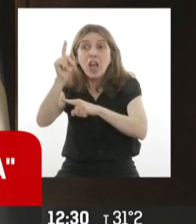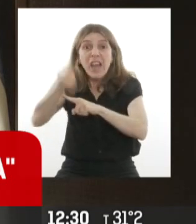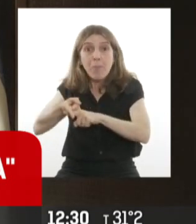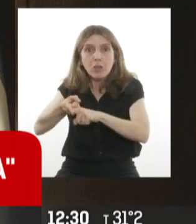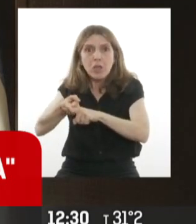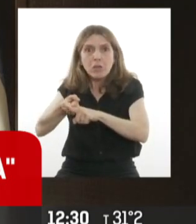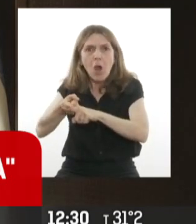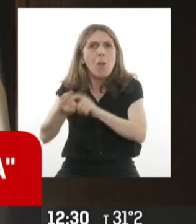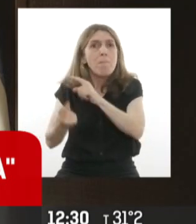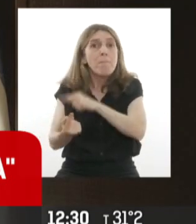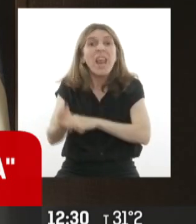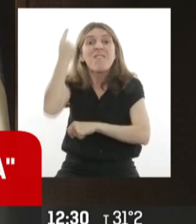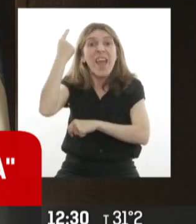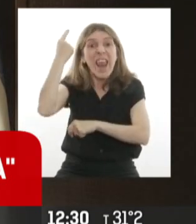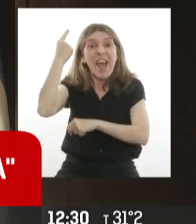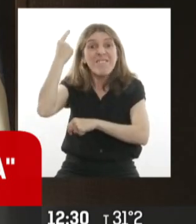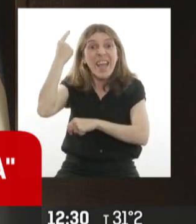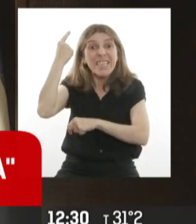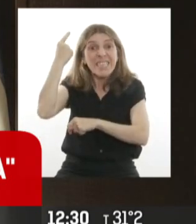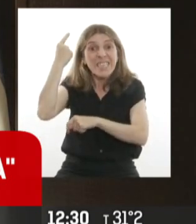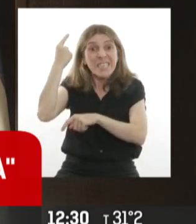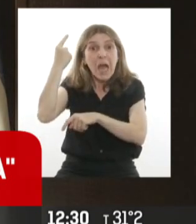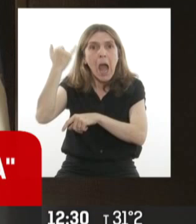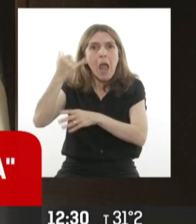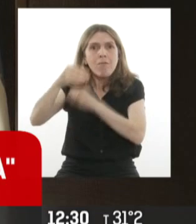de universitarios en sus familias.